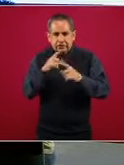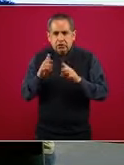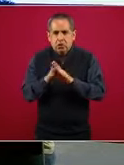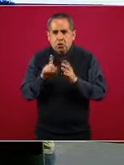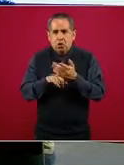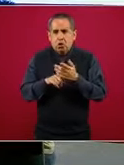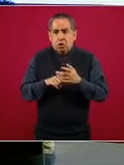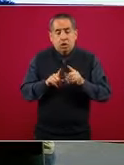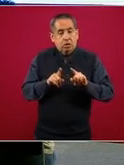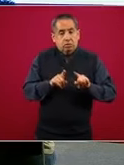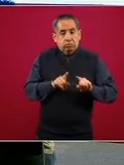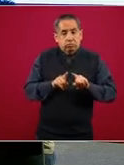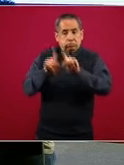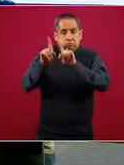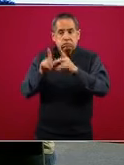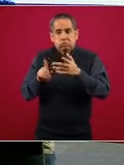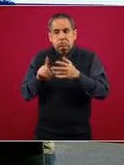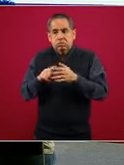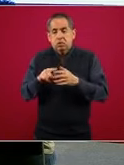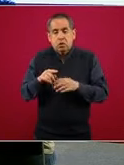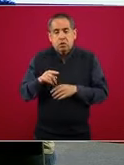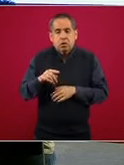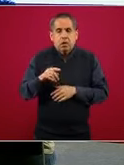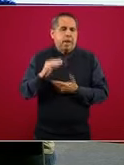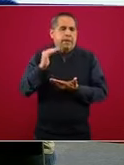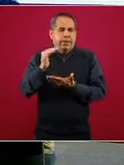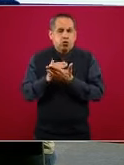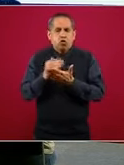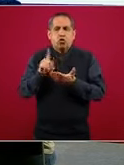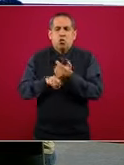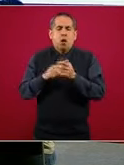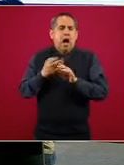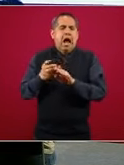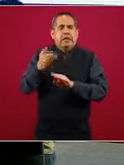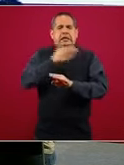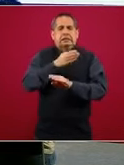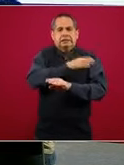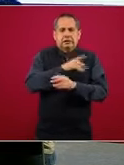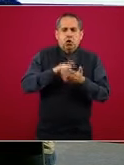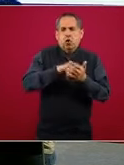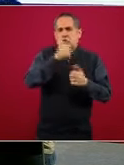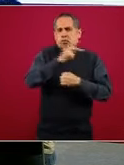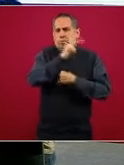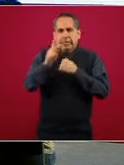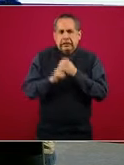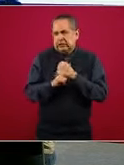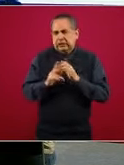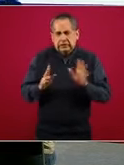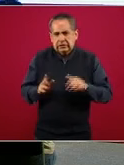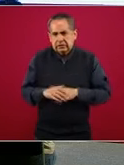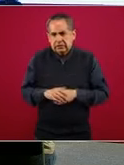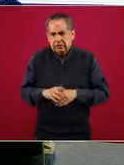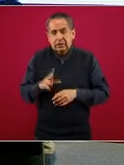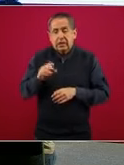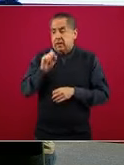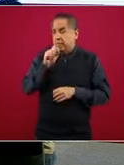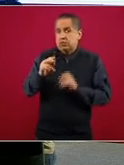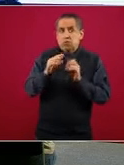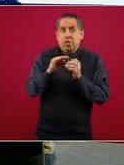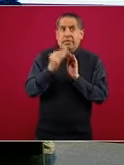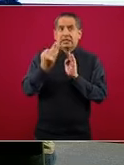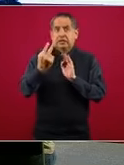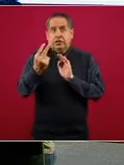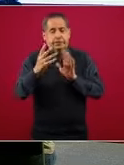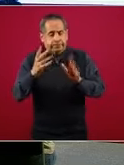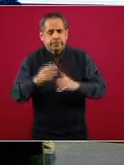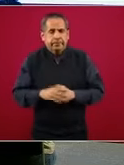la pendiente de esta curva es sustancialmente menor a la que tuvimos en otros países, incluyendo los vecinos